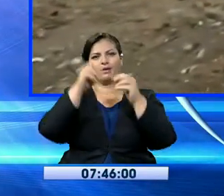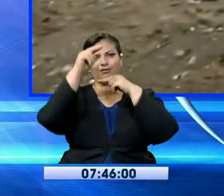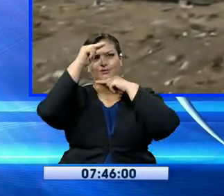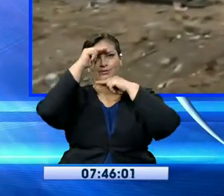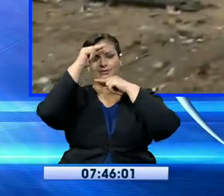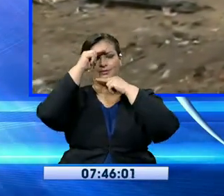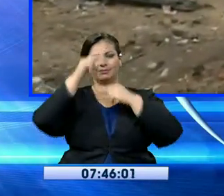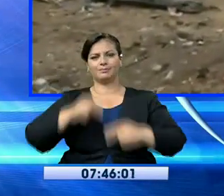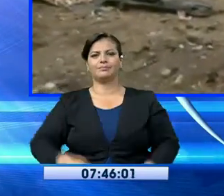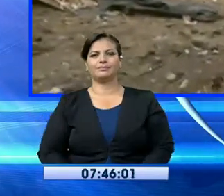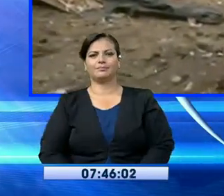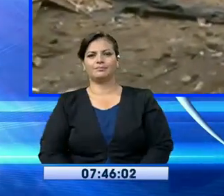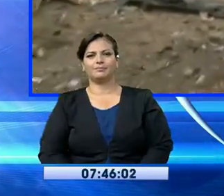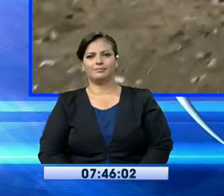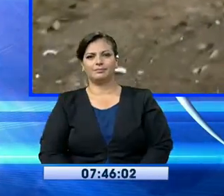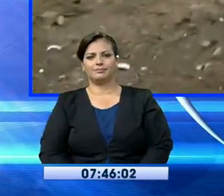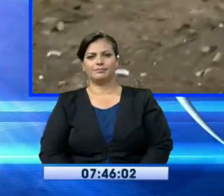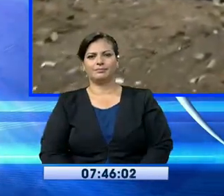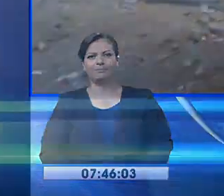noticia, primera emisión.